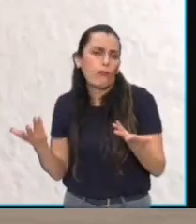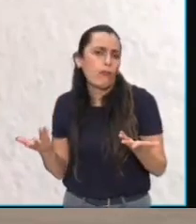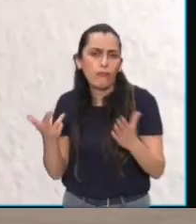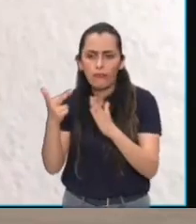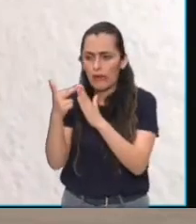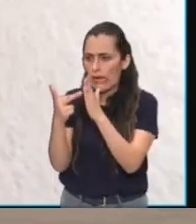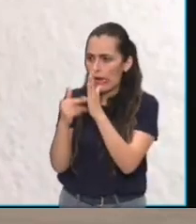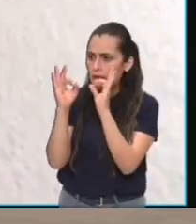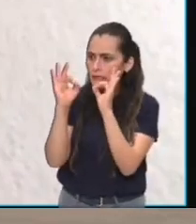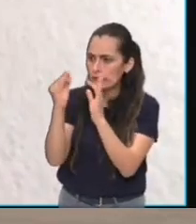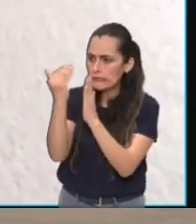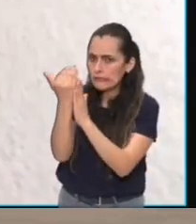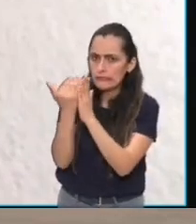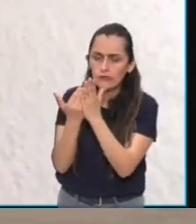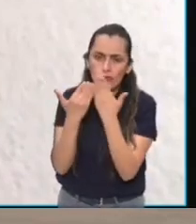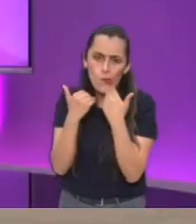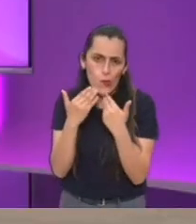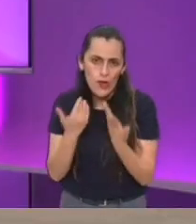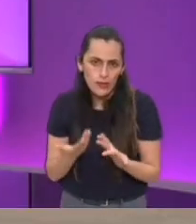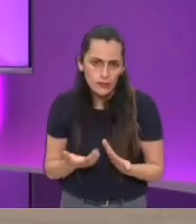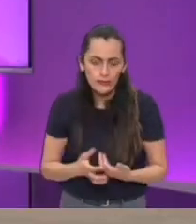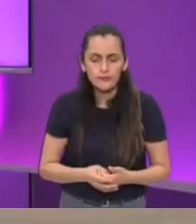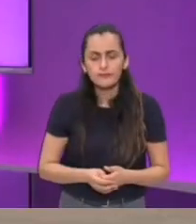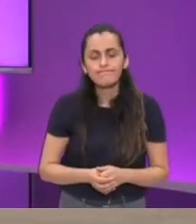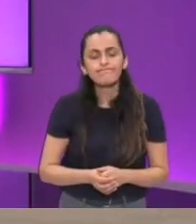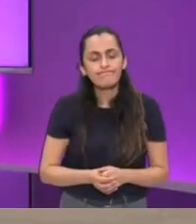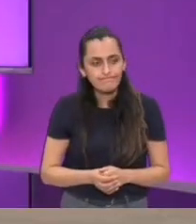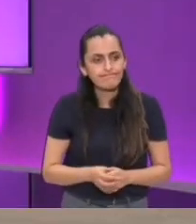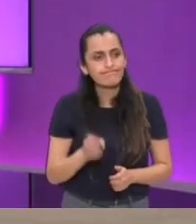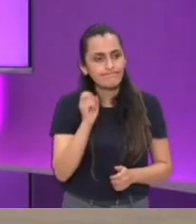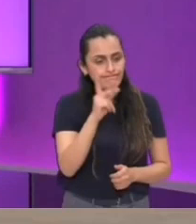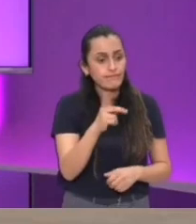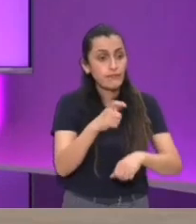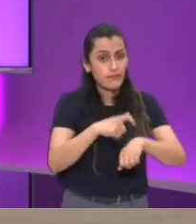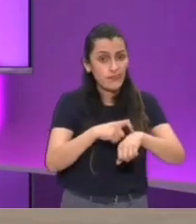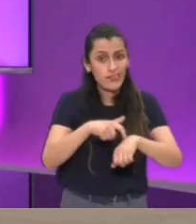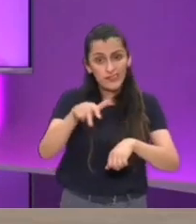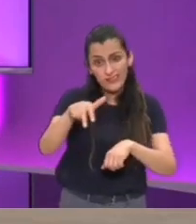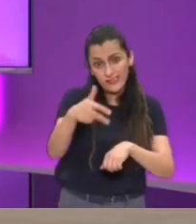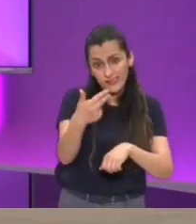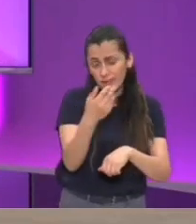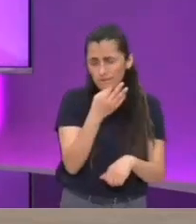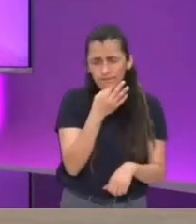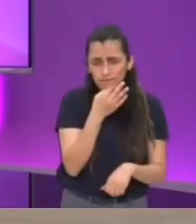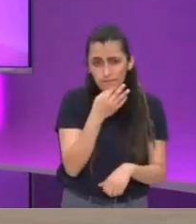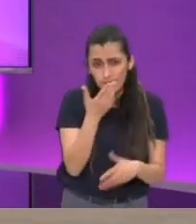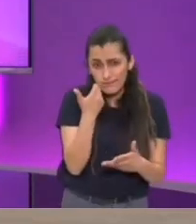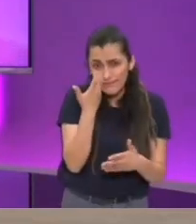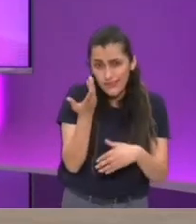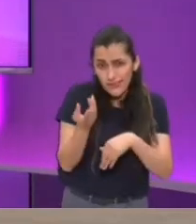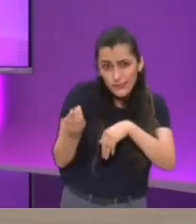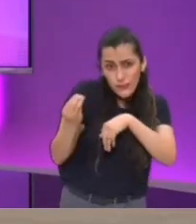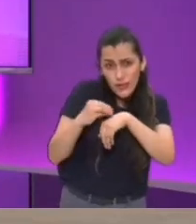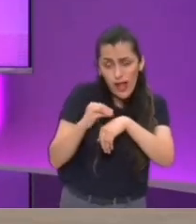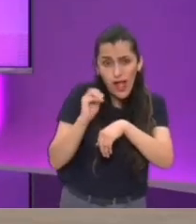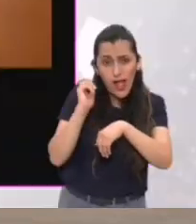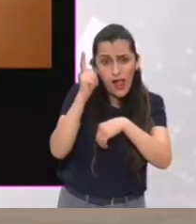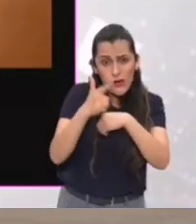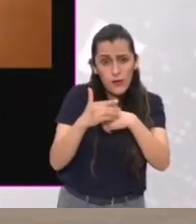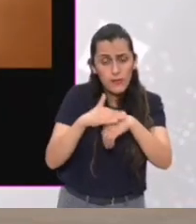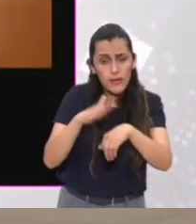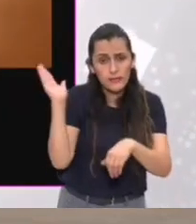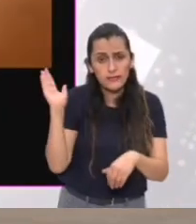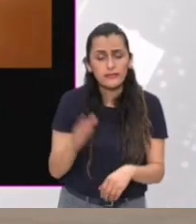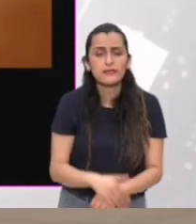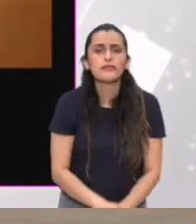reglas de operación. Ok, pues le quedan 13 segunditos, no sé si quiera agregar algo más.